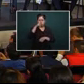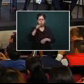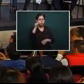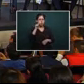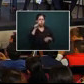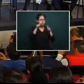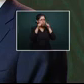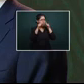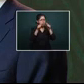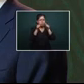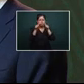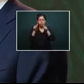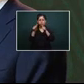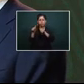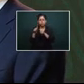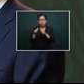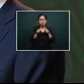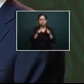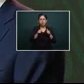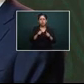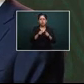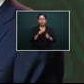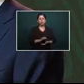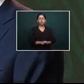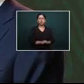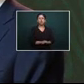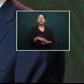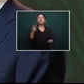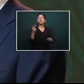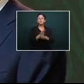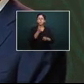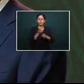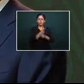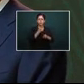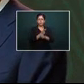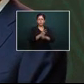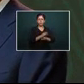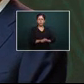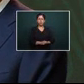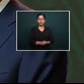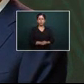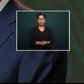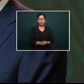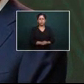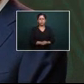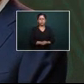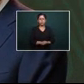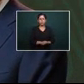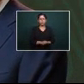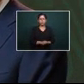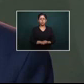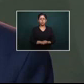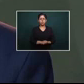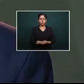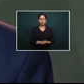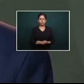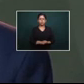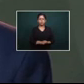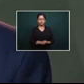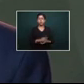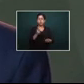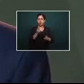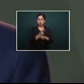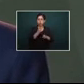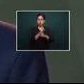tanto de lo que sucede en este tema